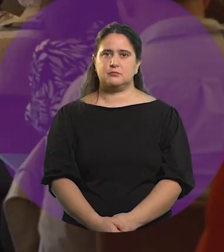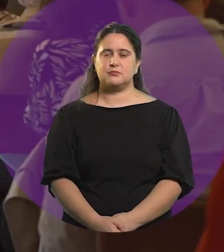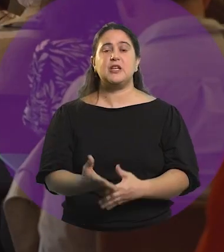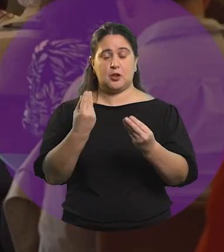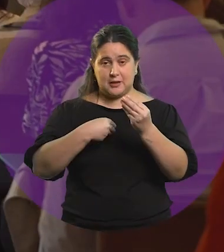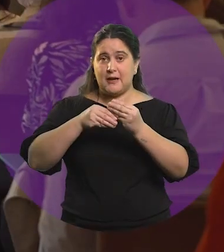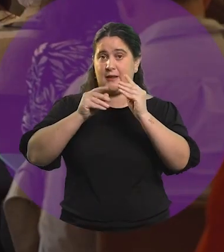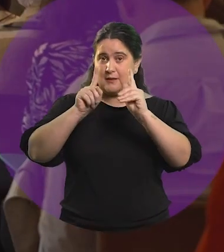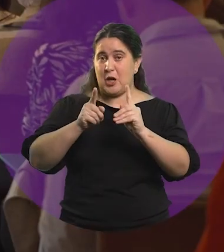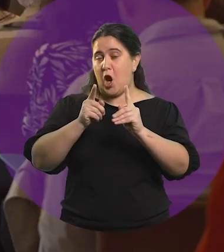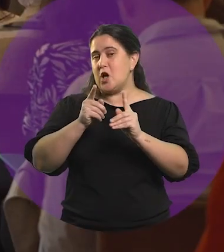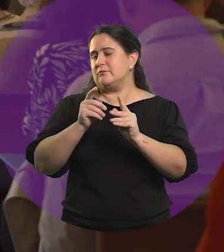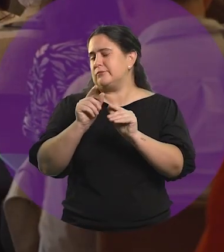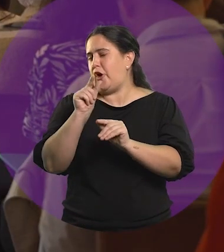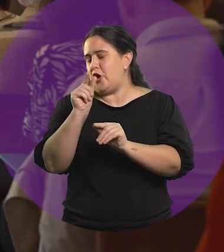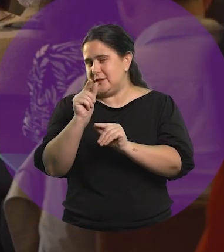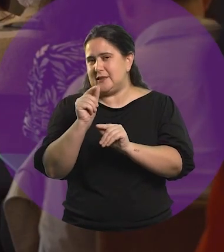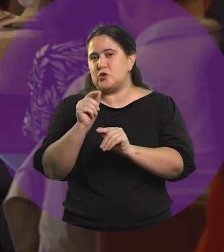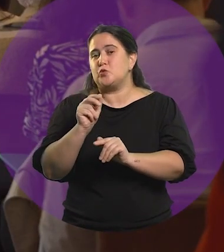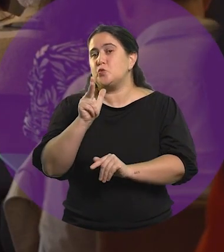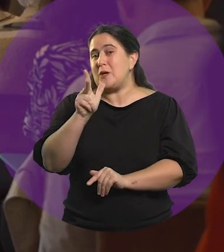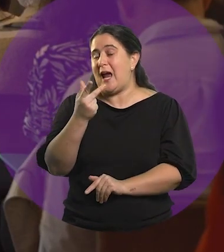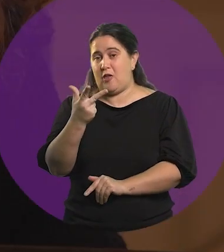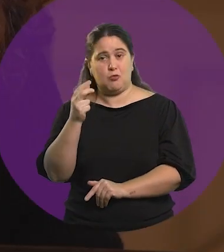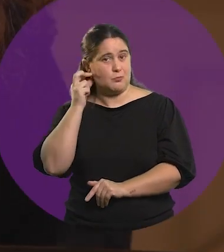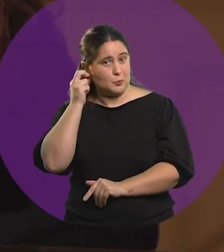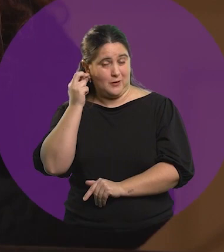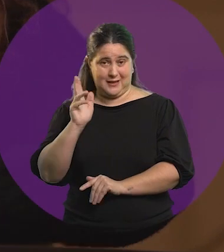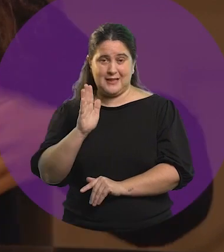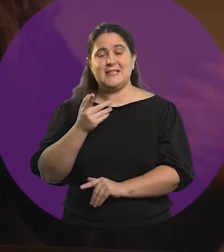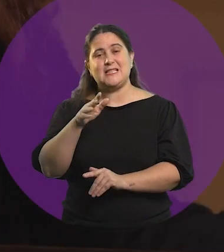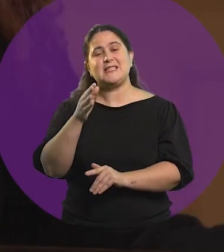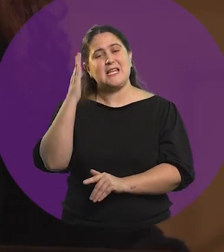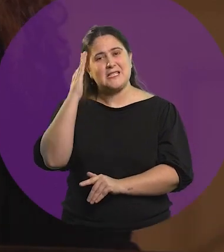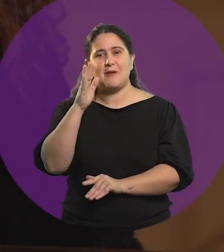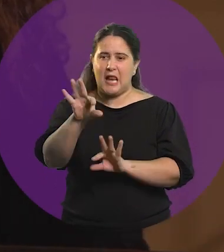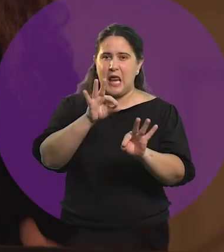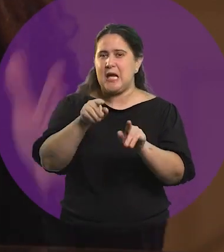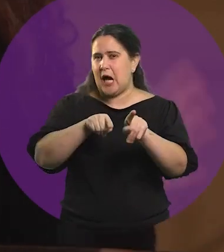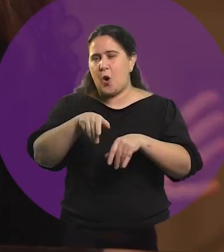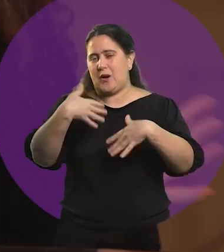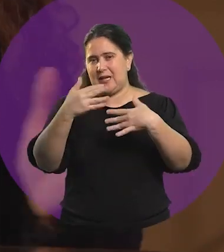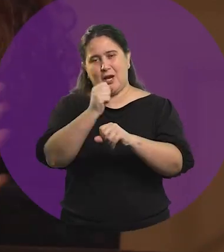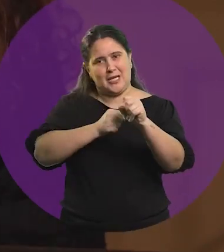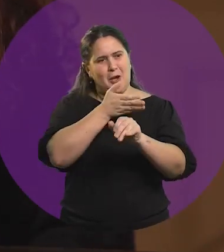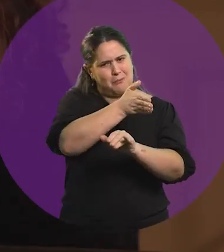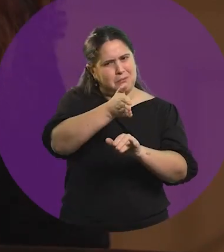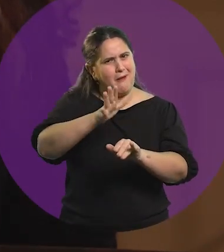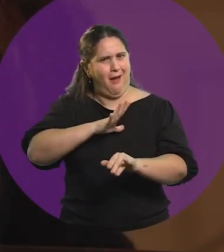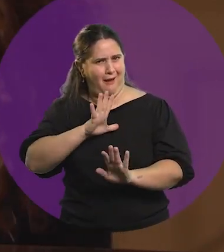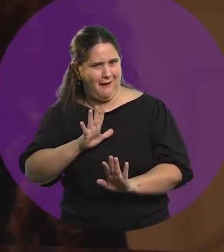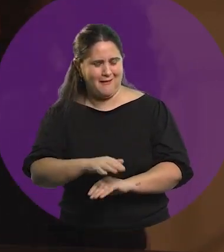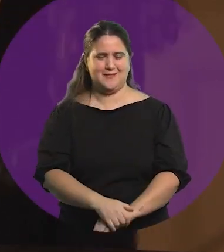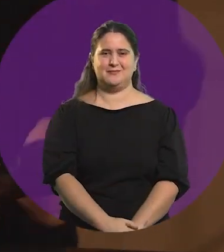Yo quiero agregar un comentario nomás. Soy madre de 2 hijas mujeres y ya saben que pueden elegir lo que quieran hacer. Tienen muchas ingenierías para